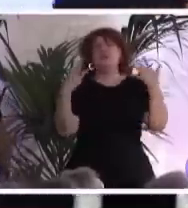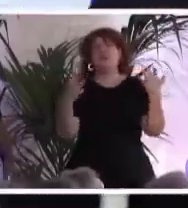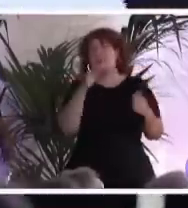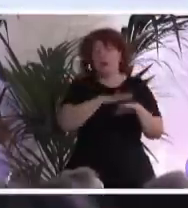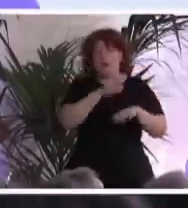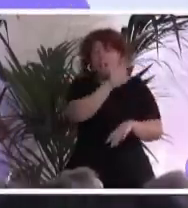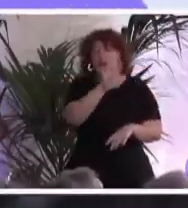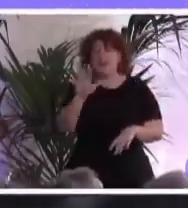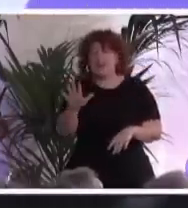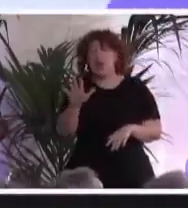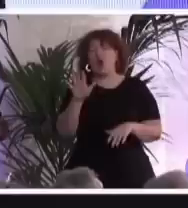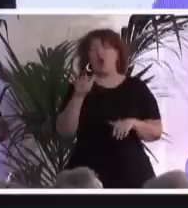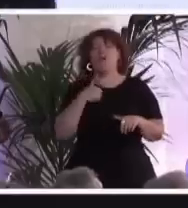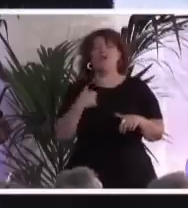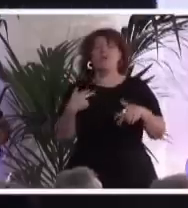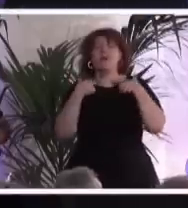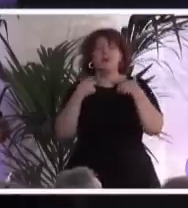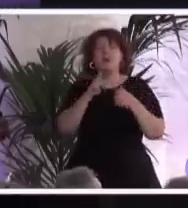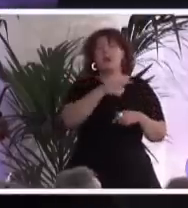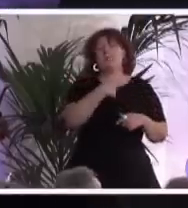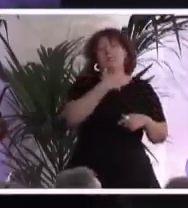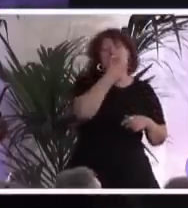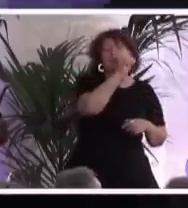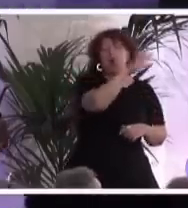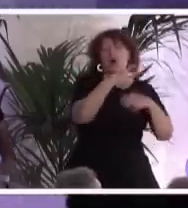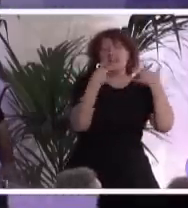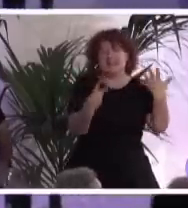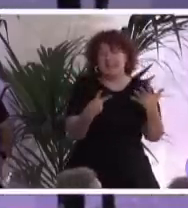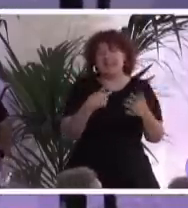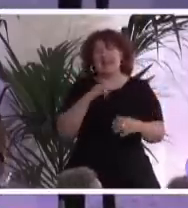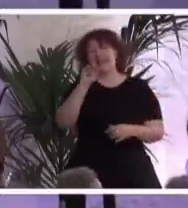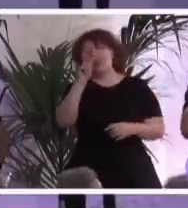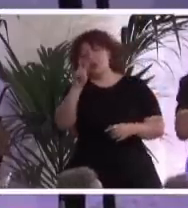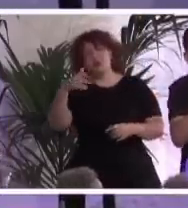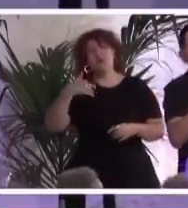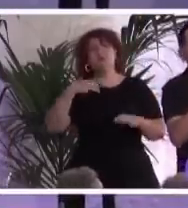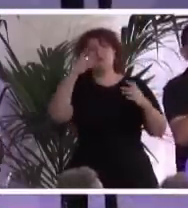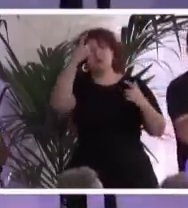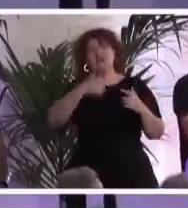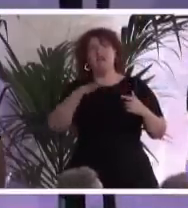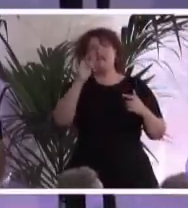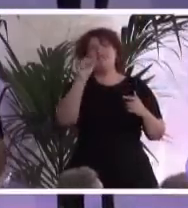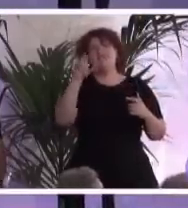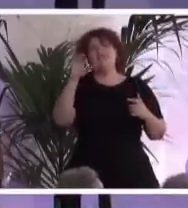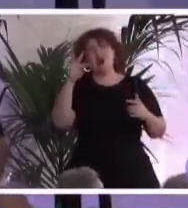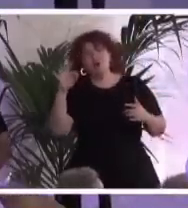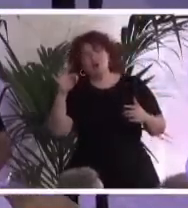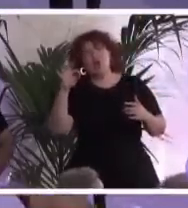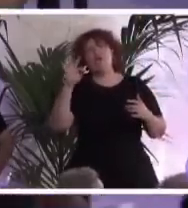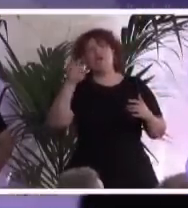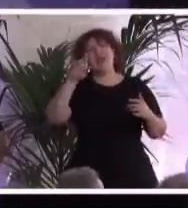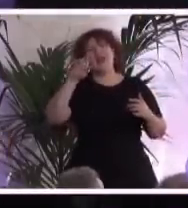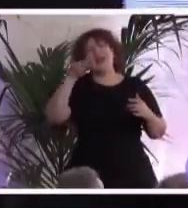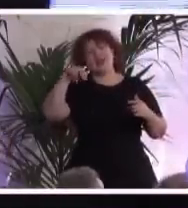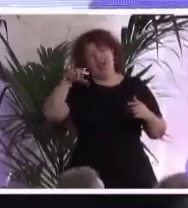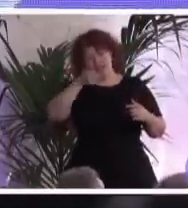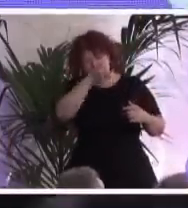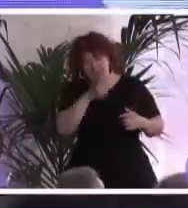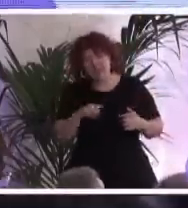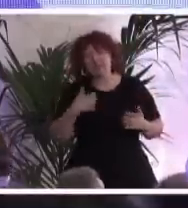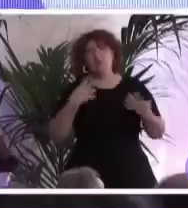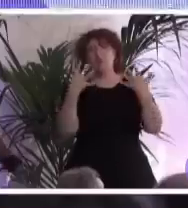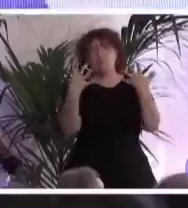diputados el psoe obtiene 47 diputados izquierda unida encabezada por Fausto Fernández obtiene nueve diputados